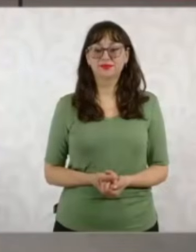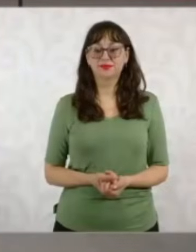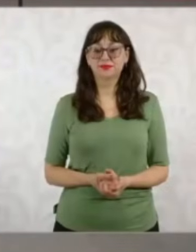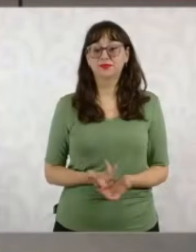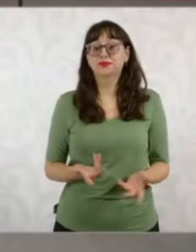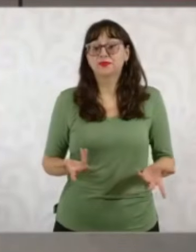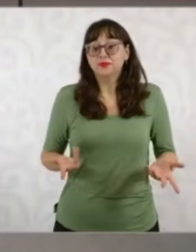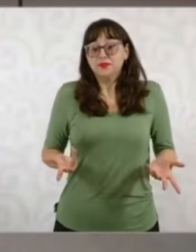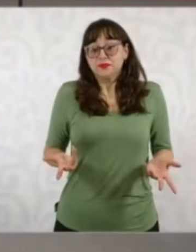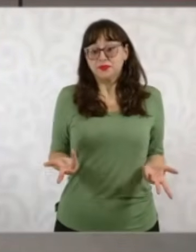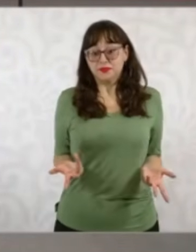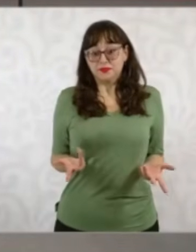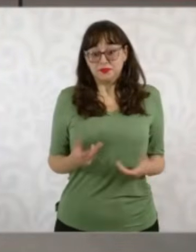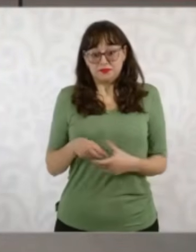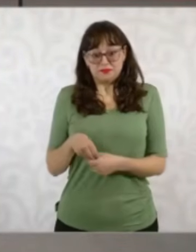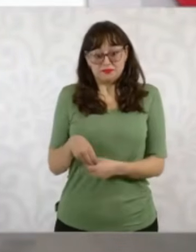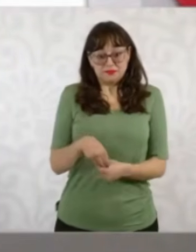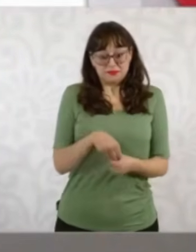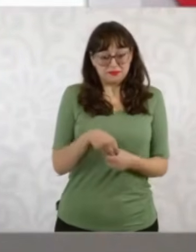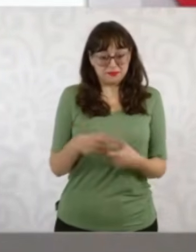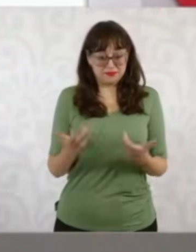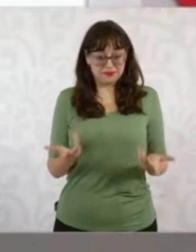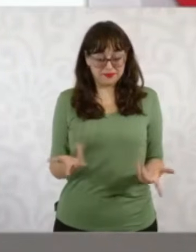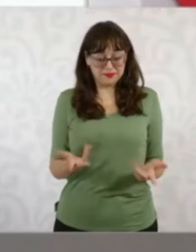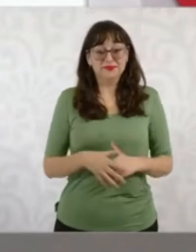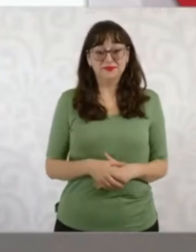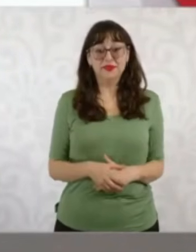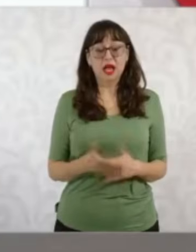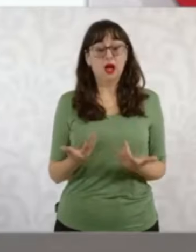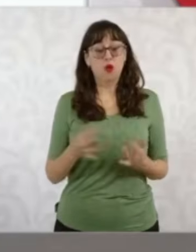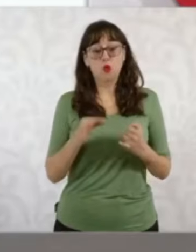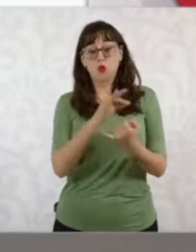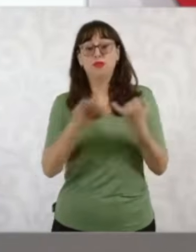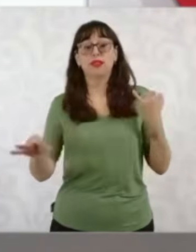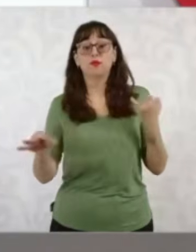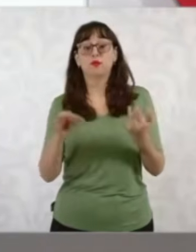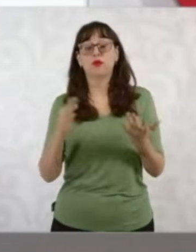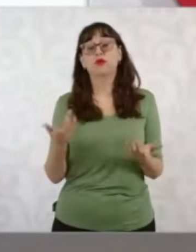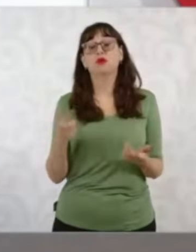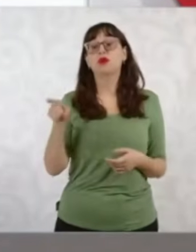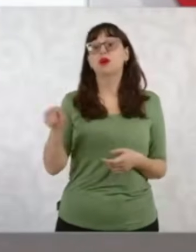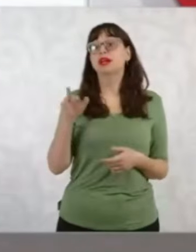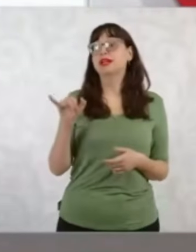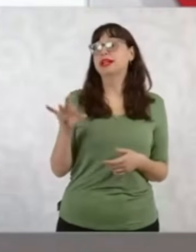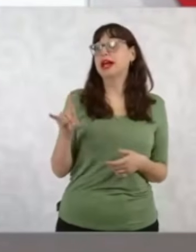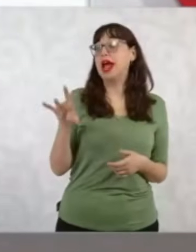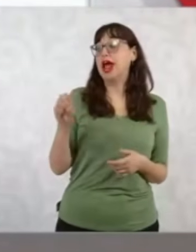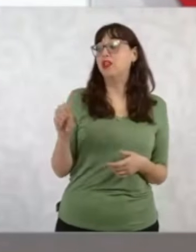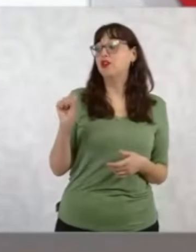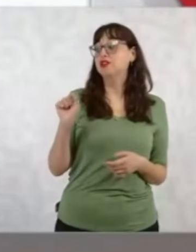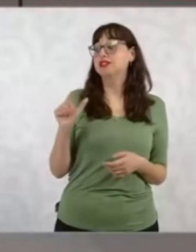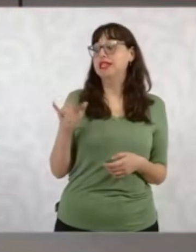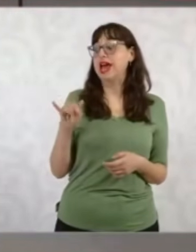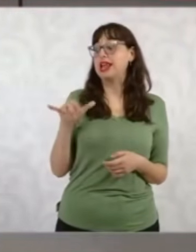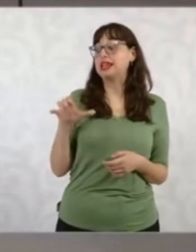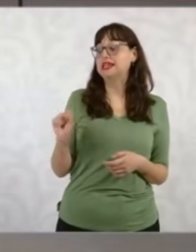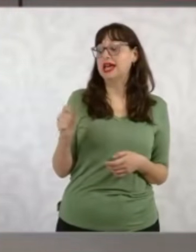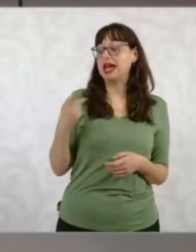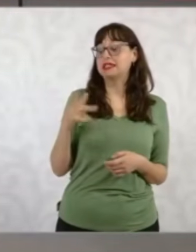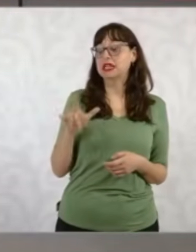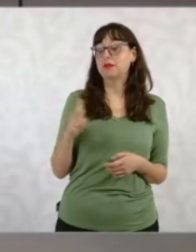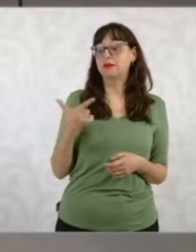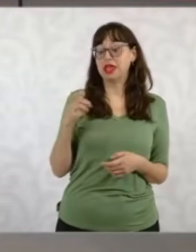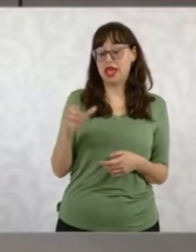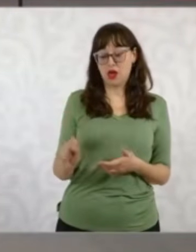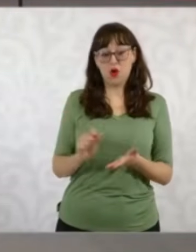Bueno, no dejar pasar un tuit más, el tuit de Salinas Pliego, también aquí comentado en una mañanera del